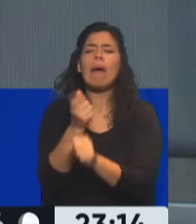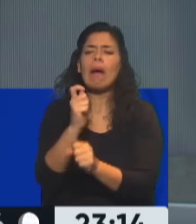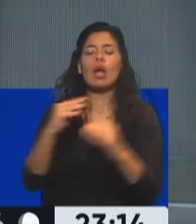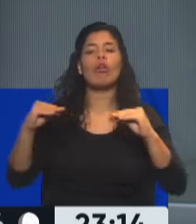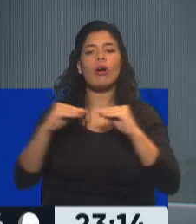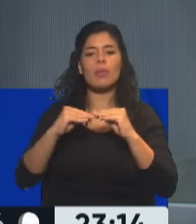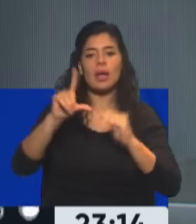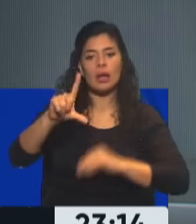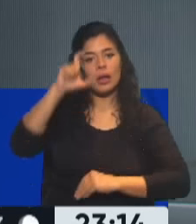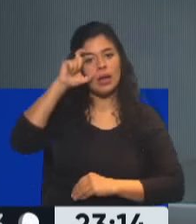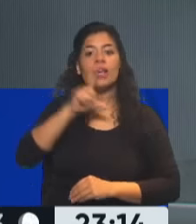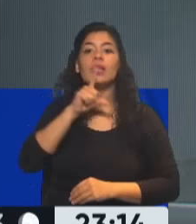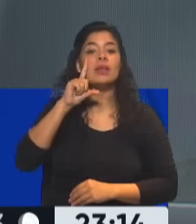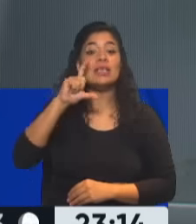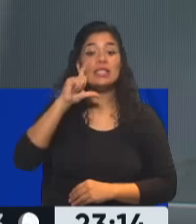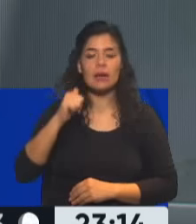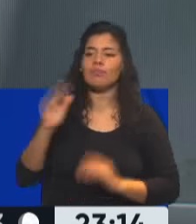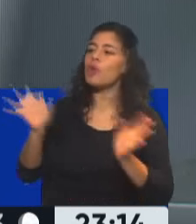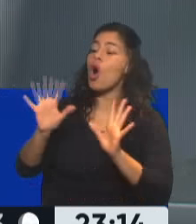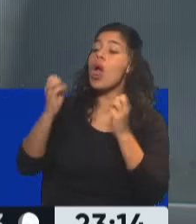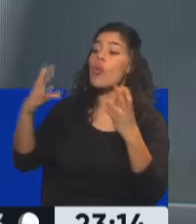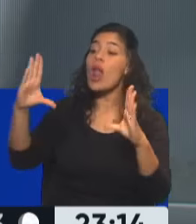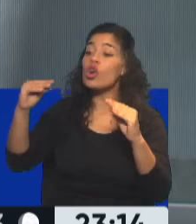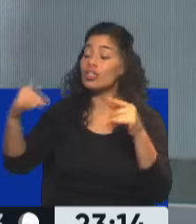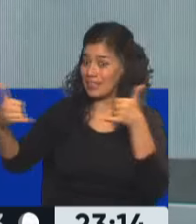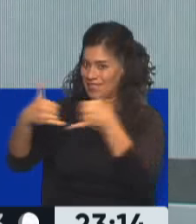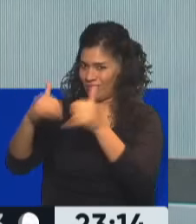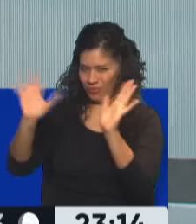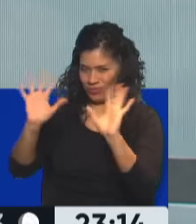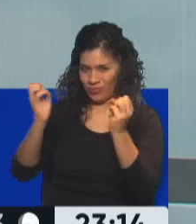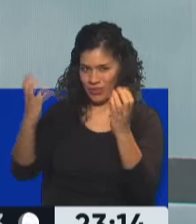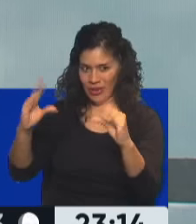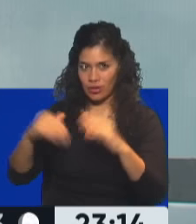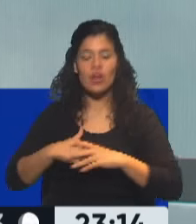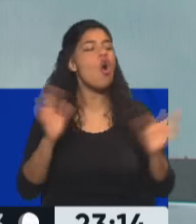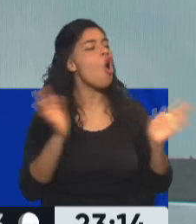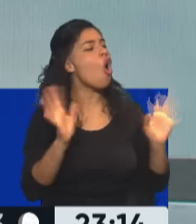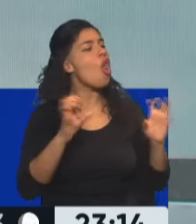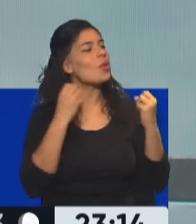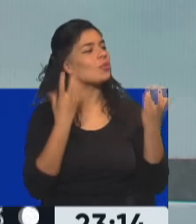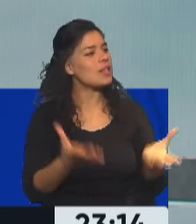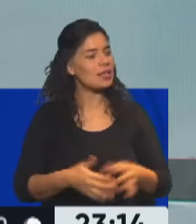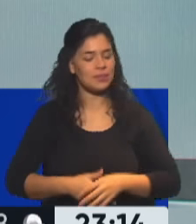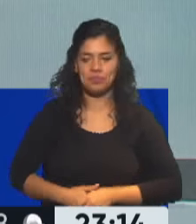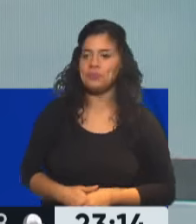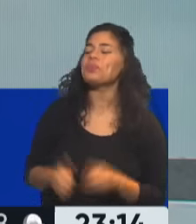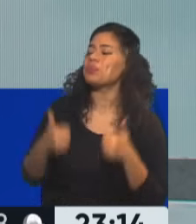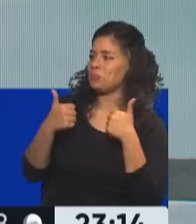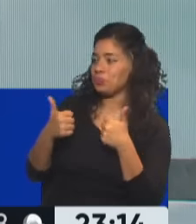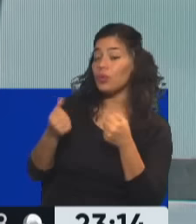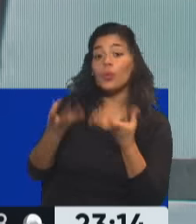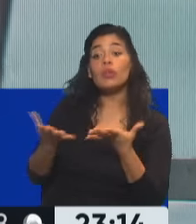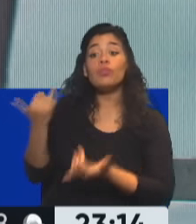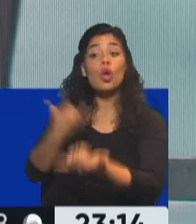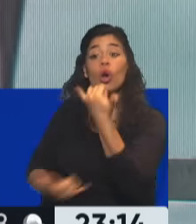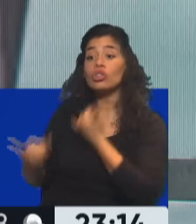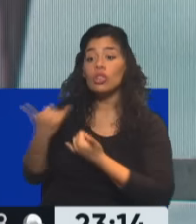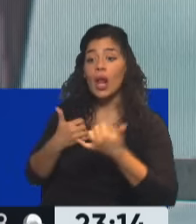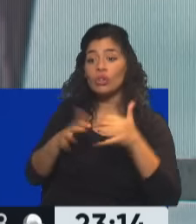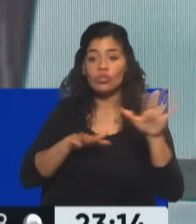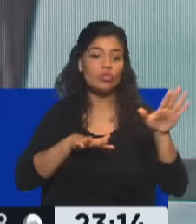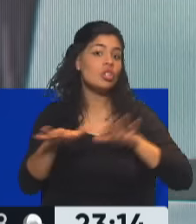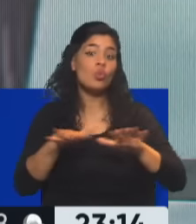Leticia Martínez. Leticia, buenas noches. Buenas noches, Pablo, ¿cómo estás? Bien, bueno, a ver, ¿cuál es el clima